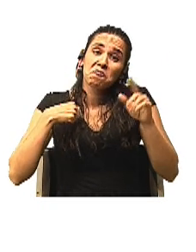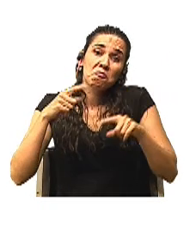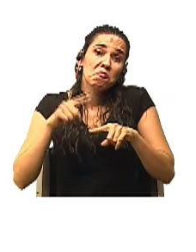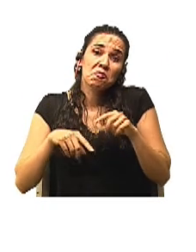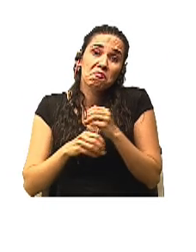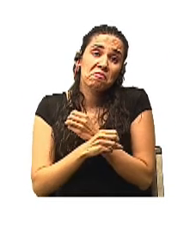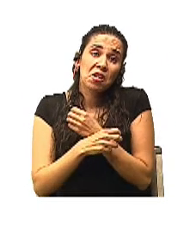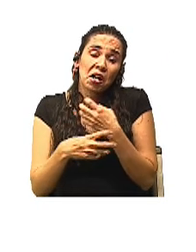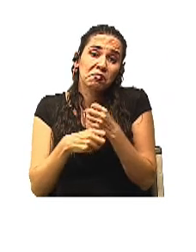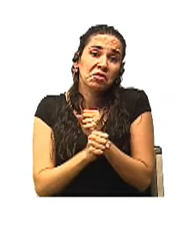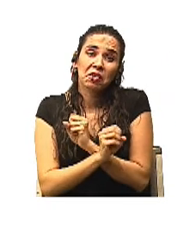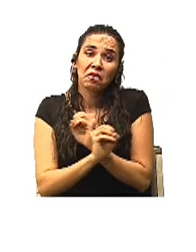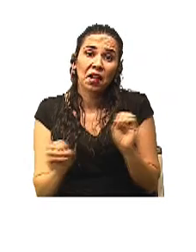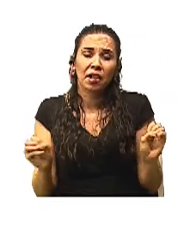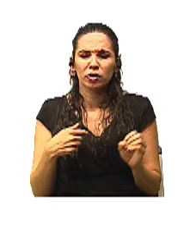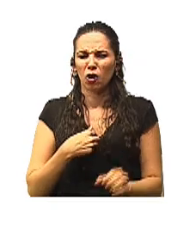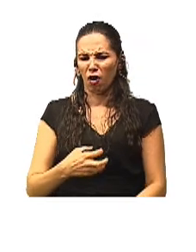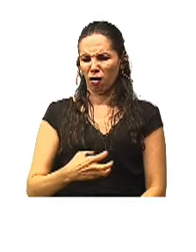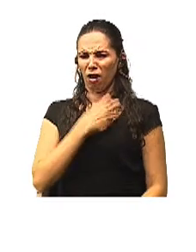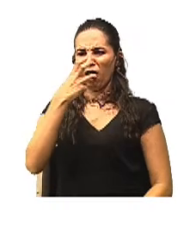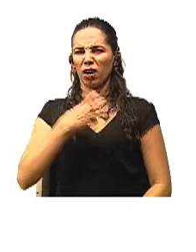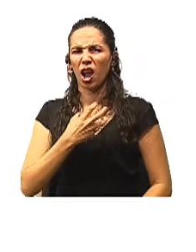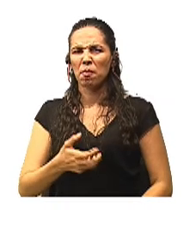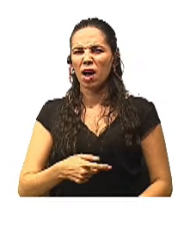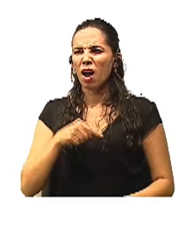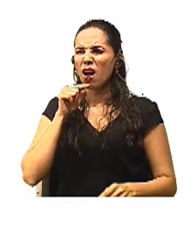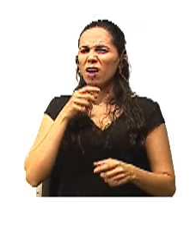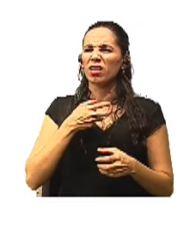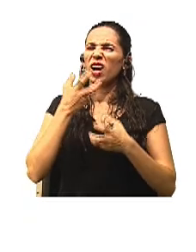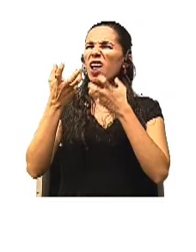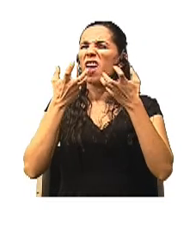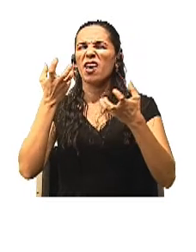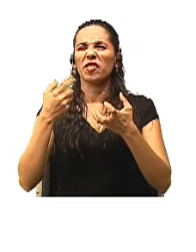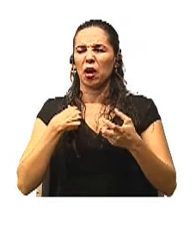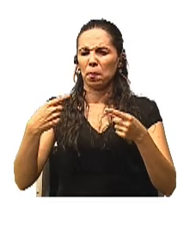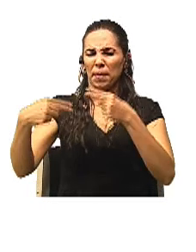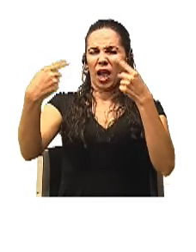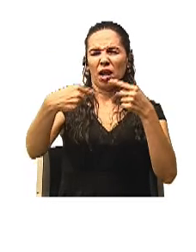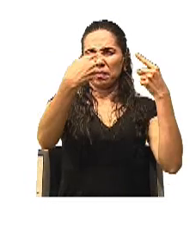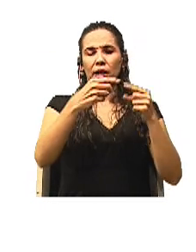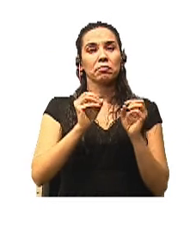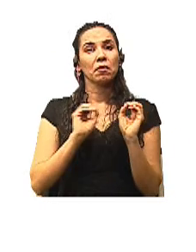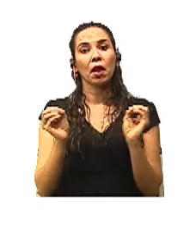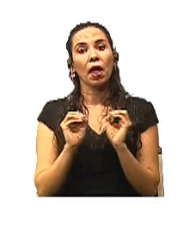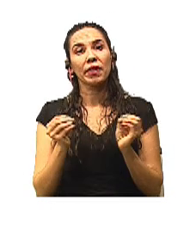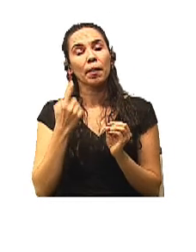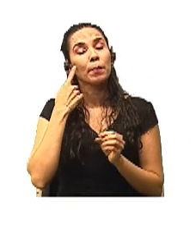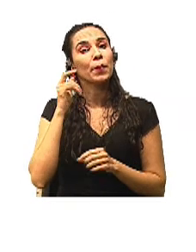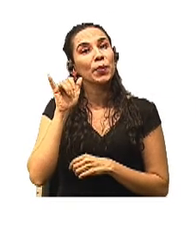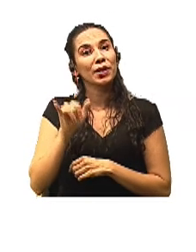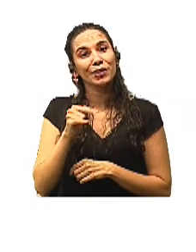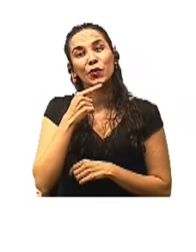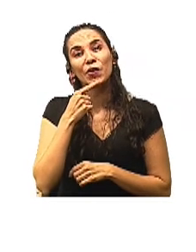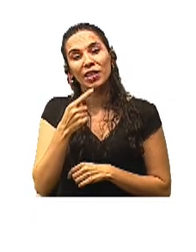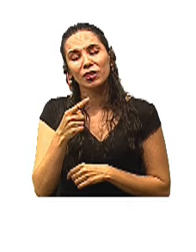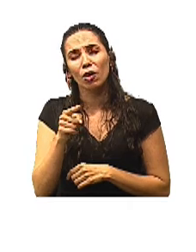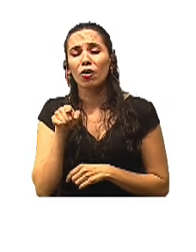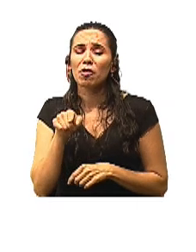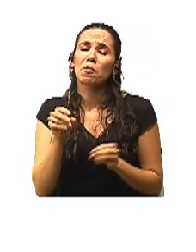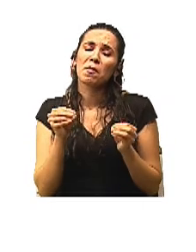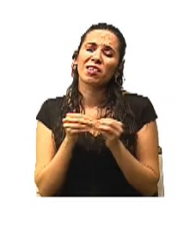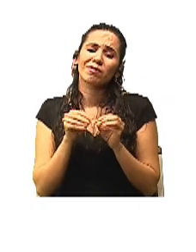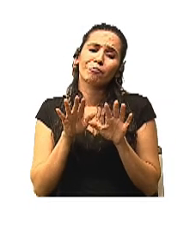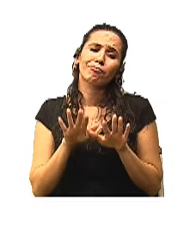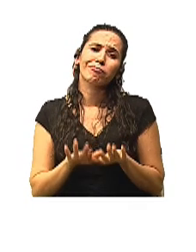Pero no reclama, no grita, no pelea con los demás. Por eso decimos que el hecho lo toma demasiado